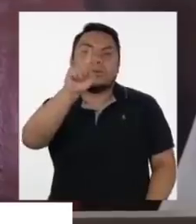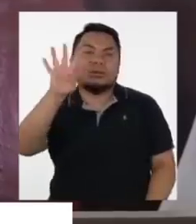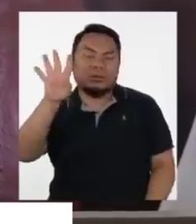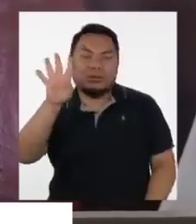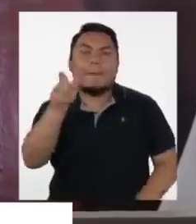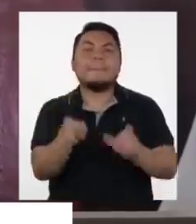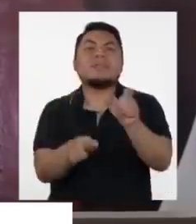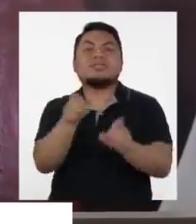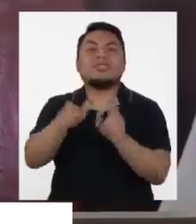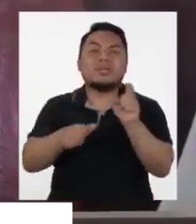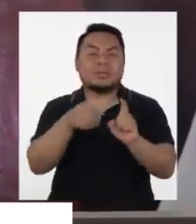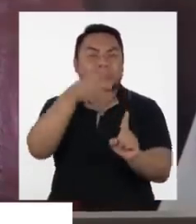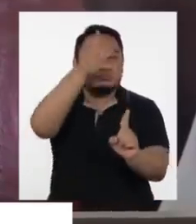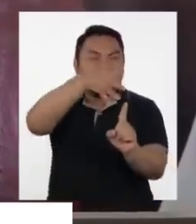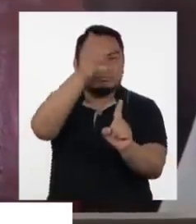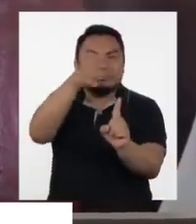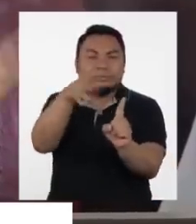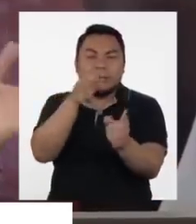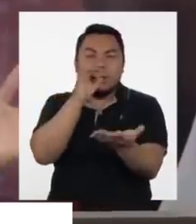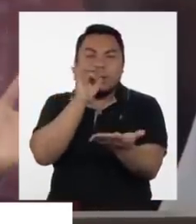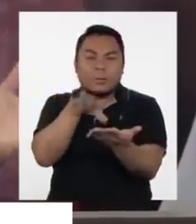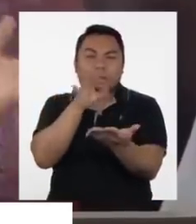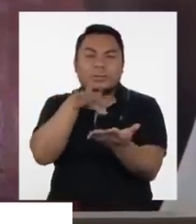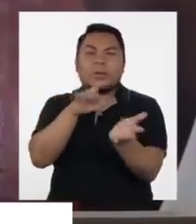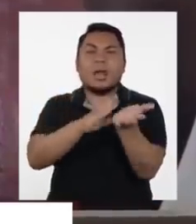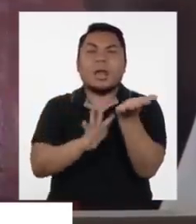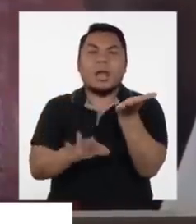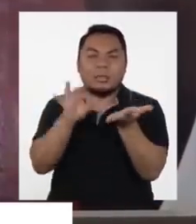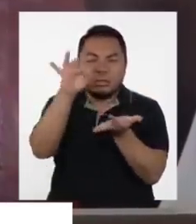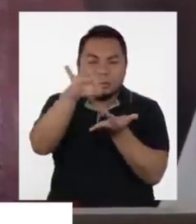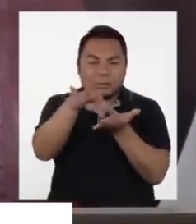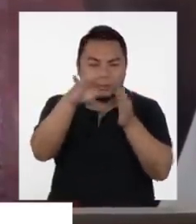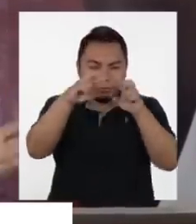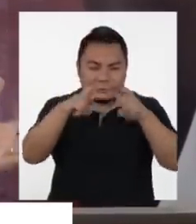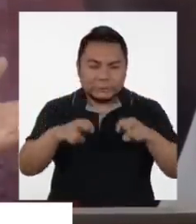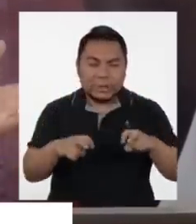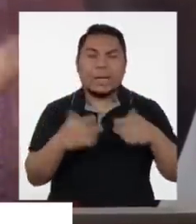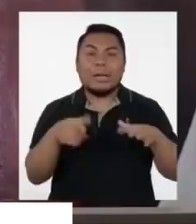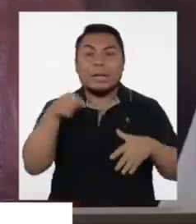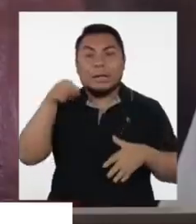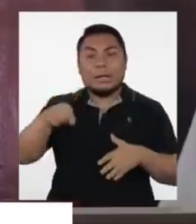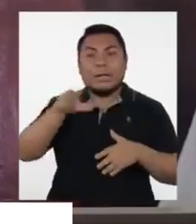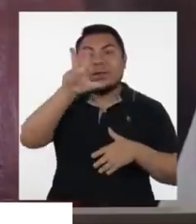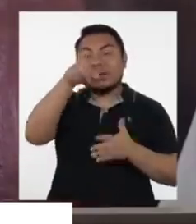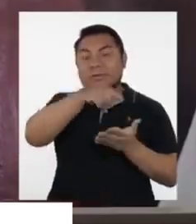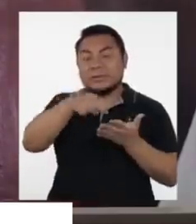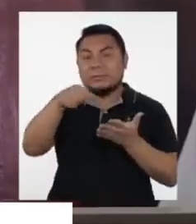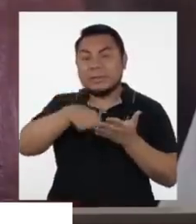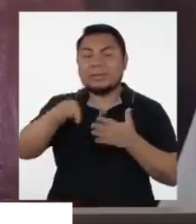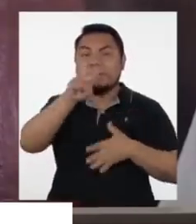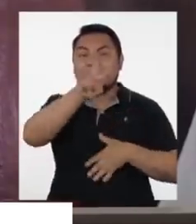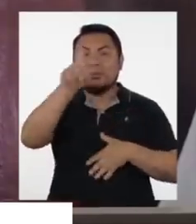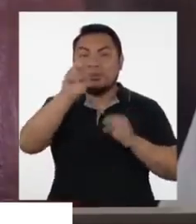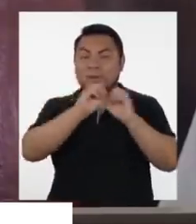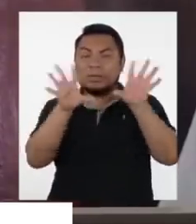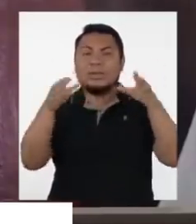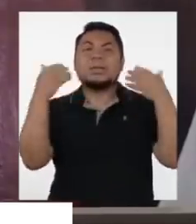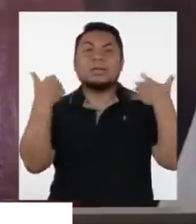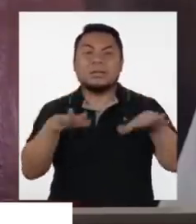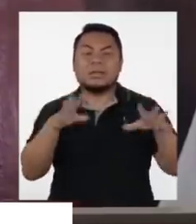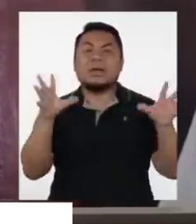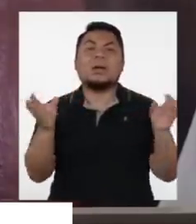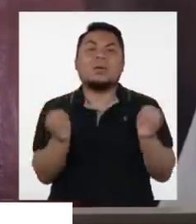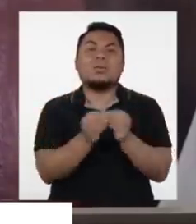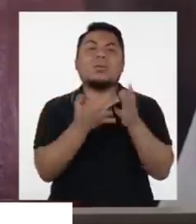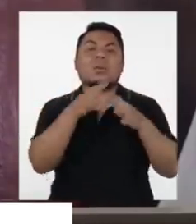persona quiere decir que entre semana en 21 días habíamos hecho